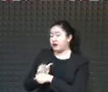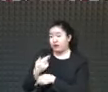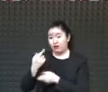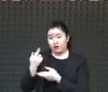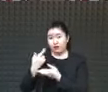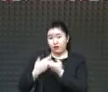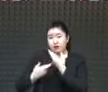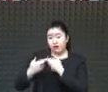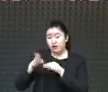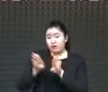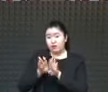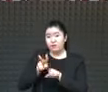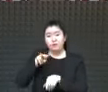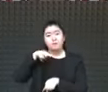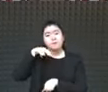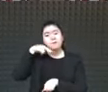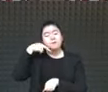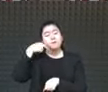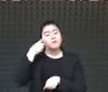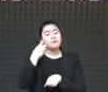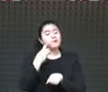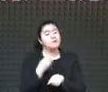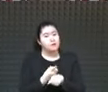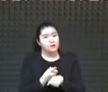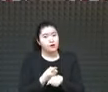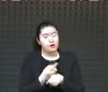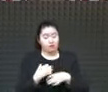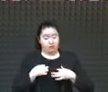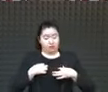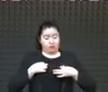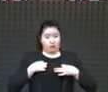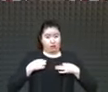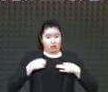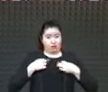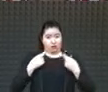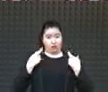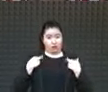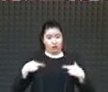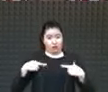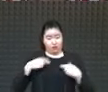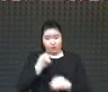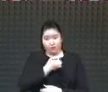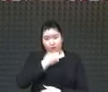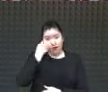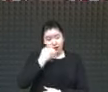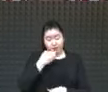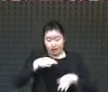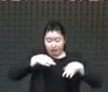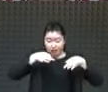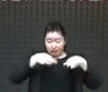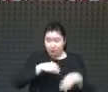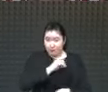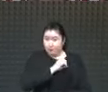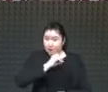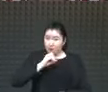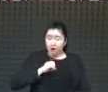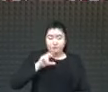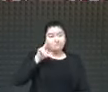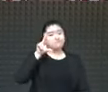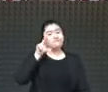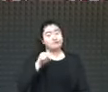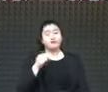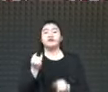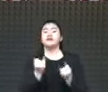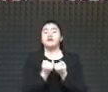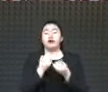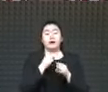ser voluntario. Tampoco va a haber uniforme obligatorio y, de hecho, tampoco va a ser una exigencia en la compra de